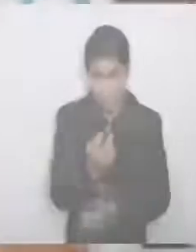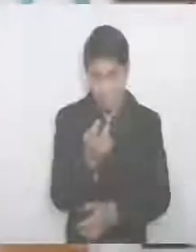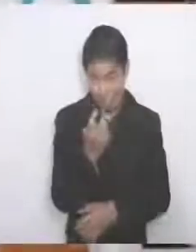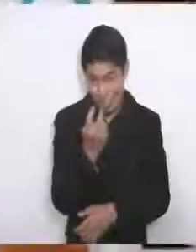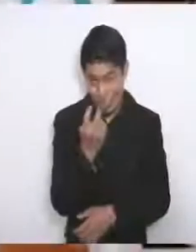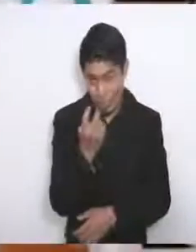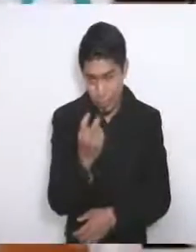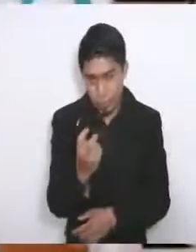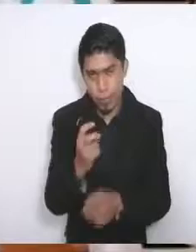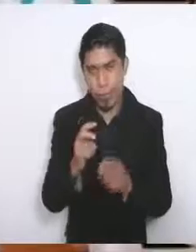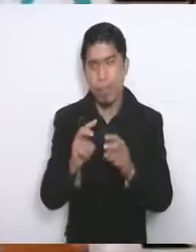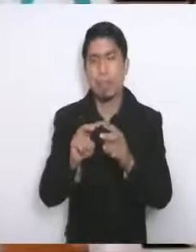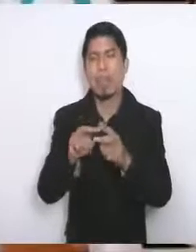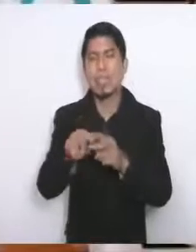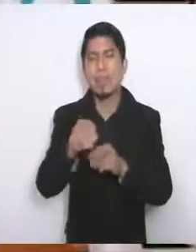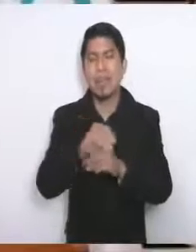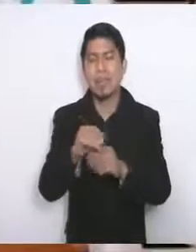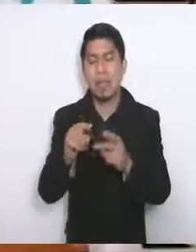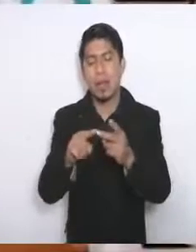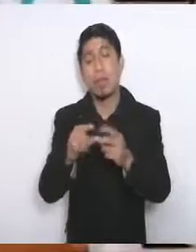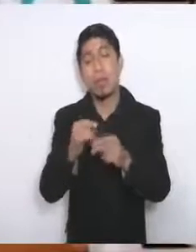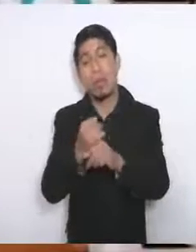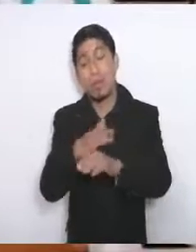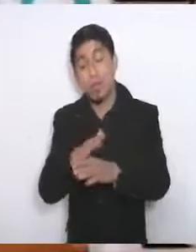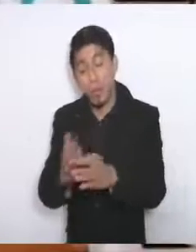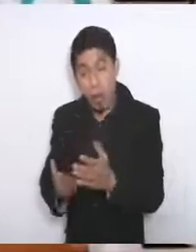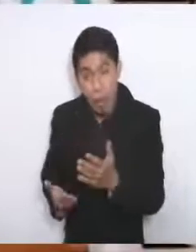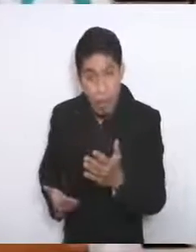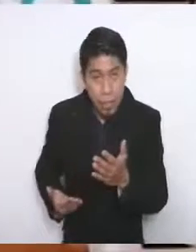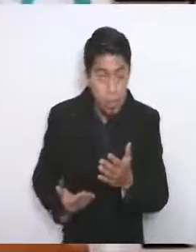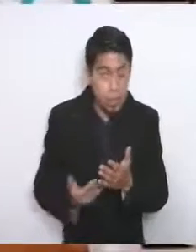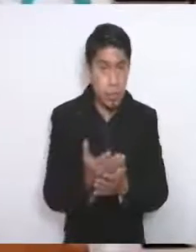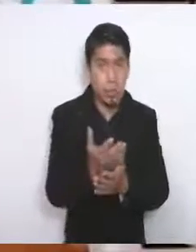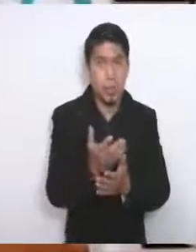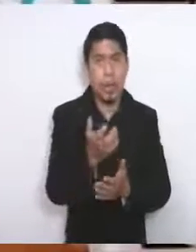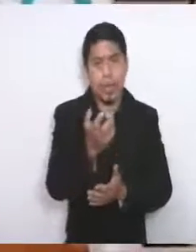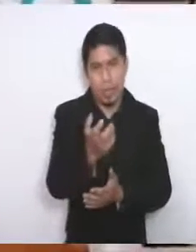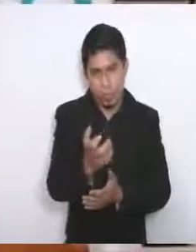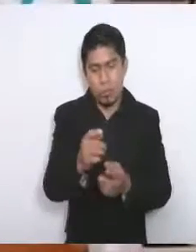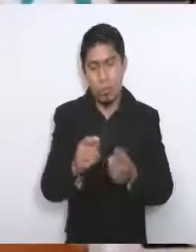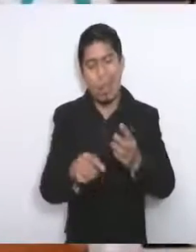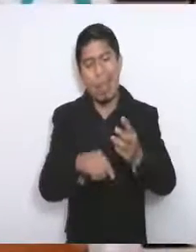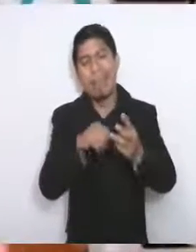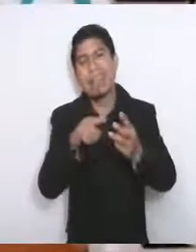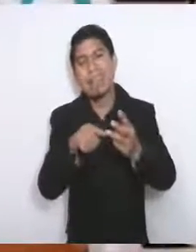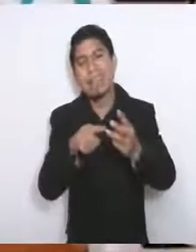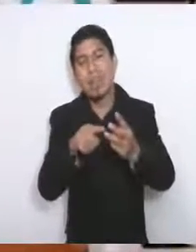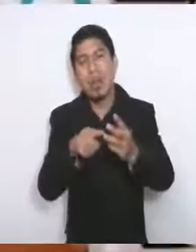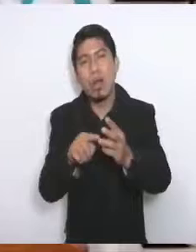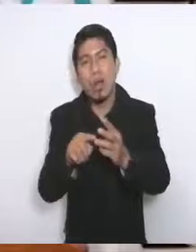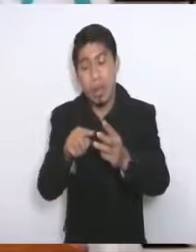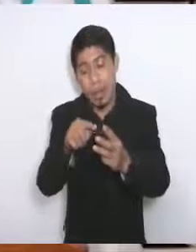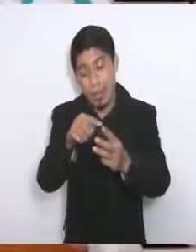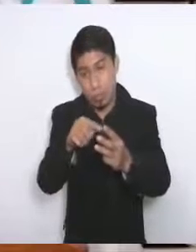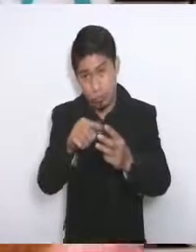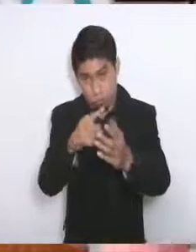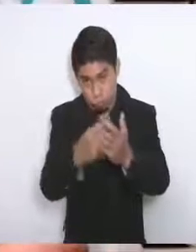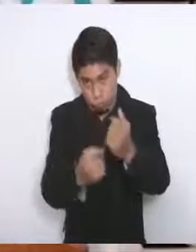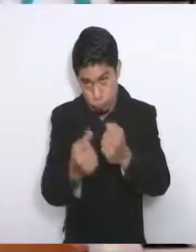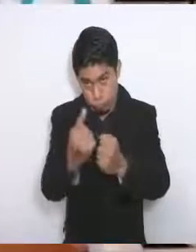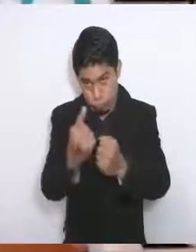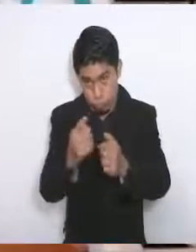la transparencia y el acceso a la información posibilitan la democracia este coloquio es